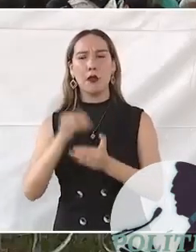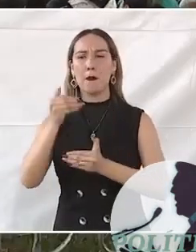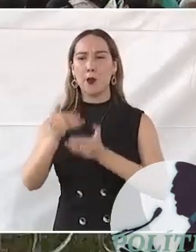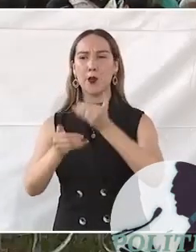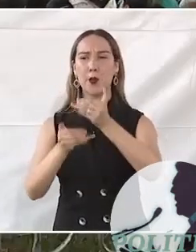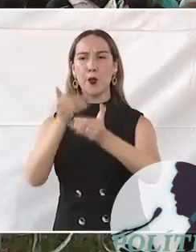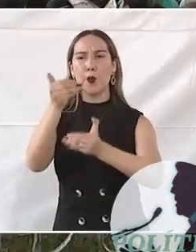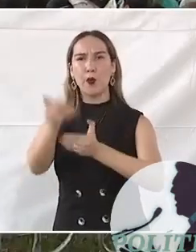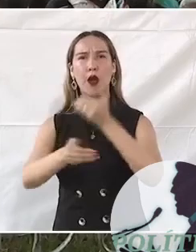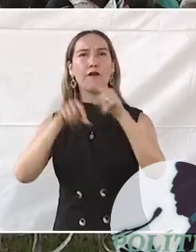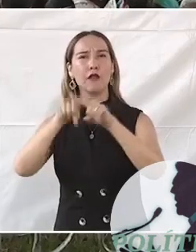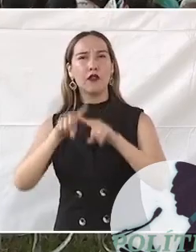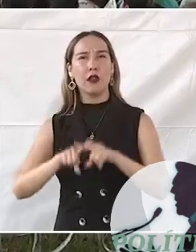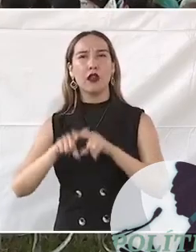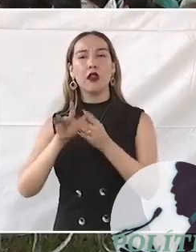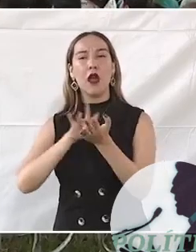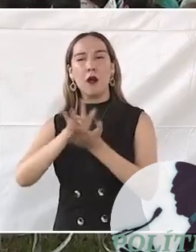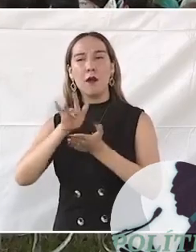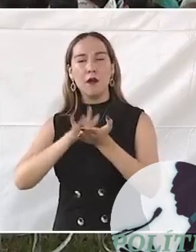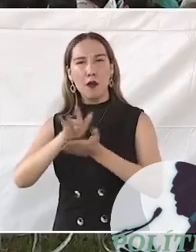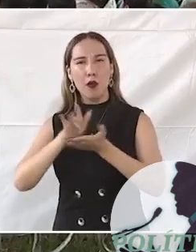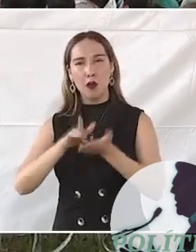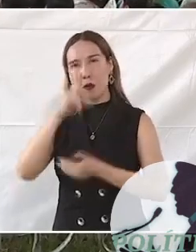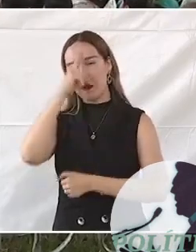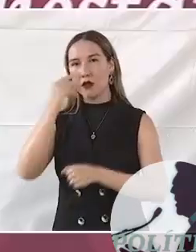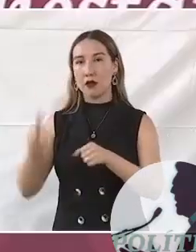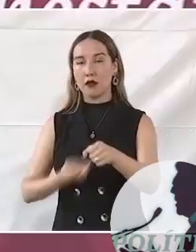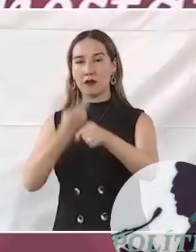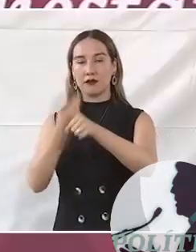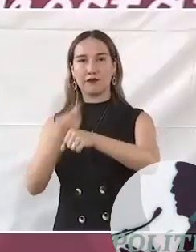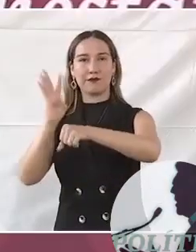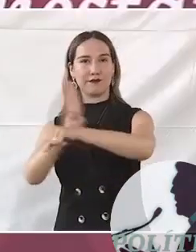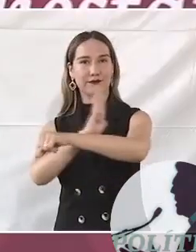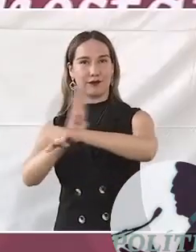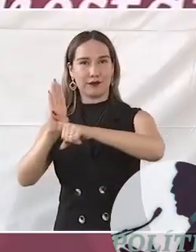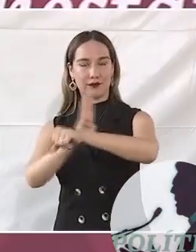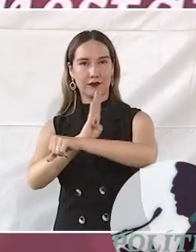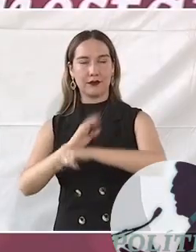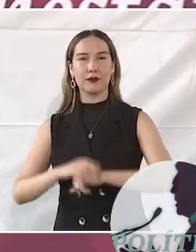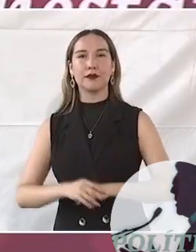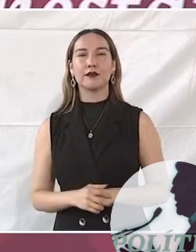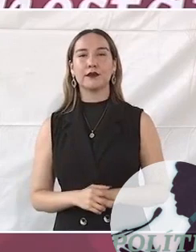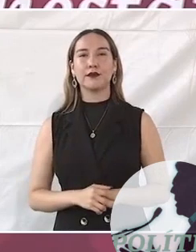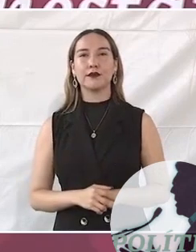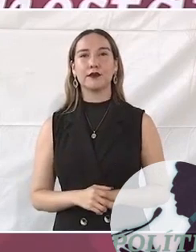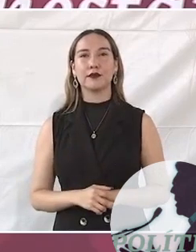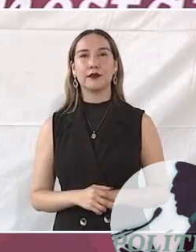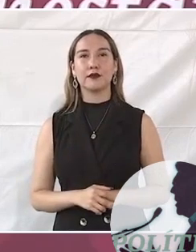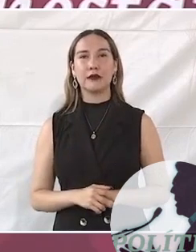establecido en la extracción de plantas para la Secretaría del Bienestar, institución a la que se le han